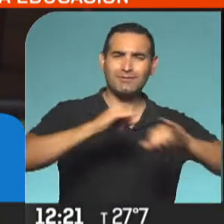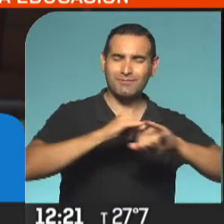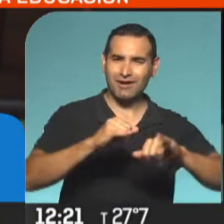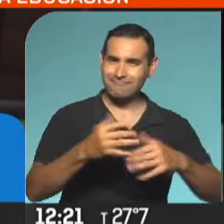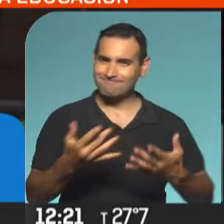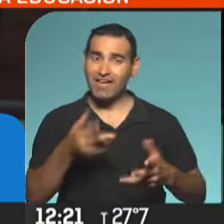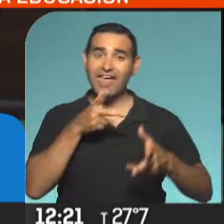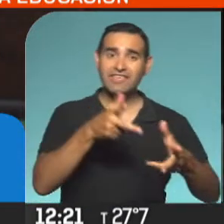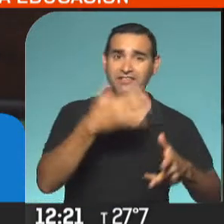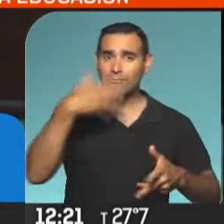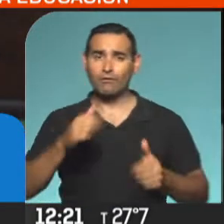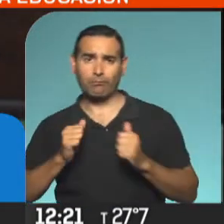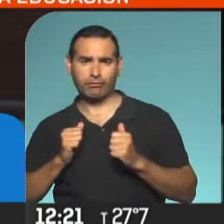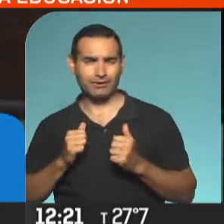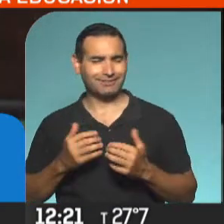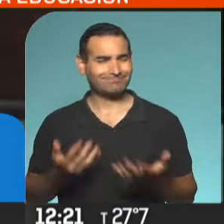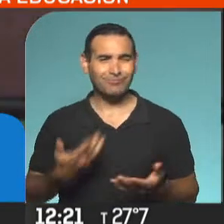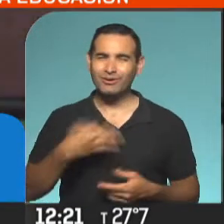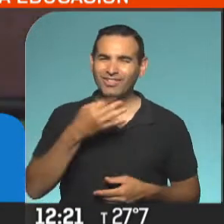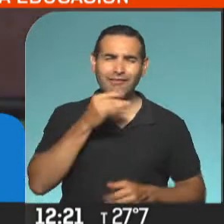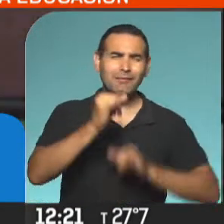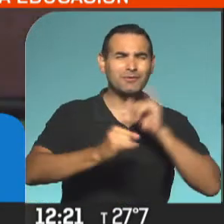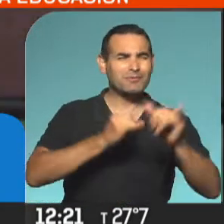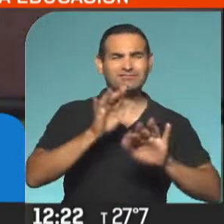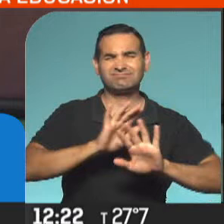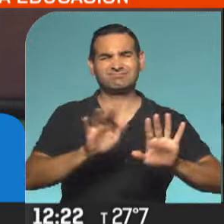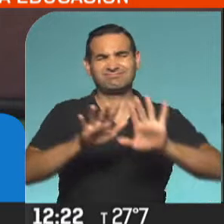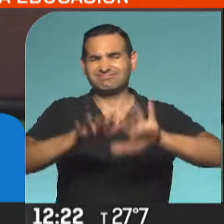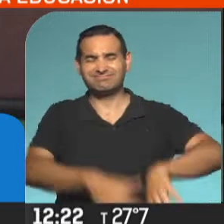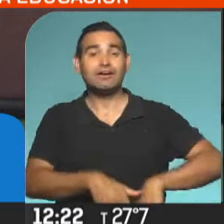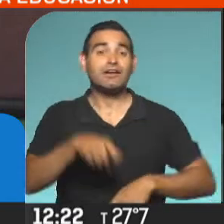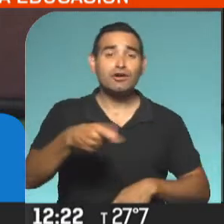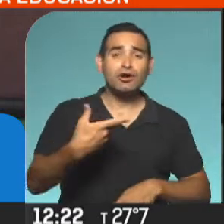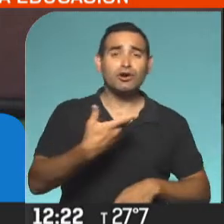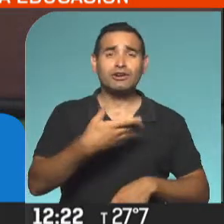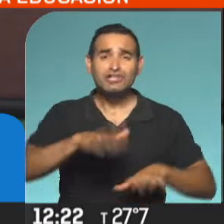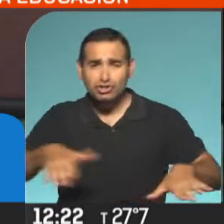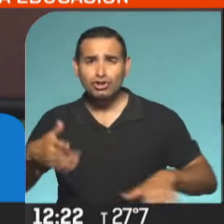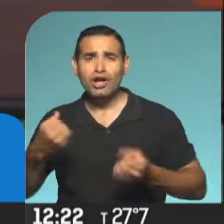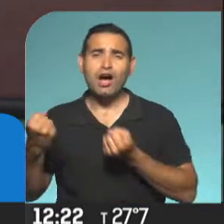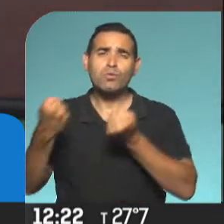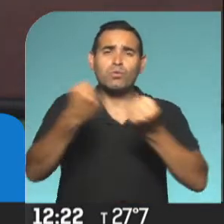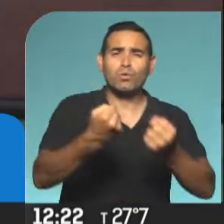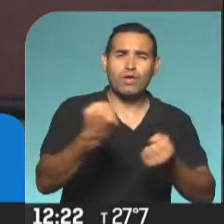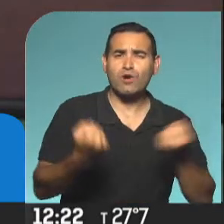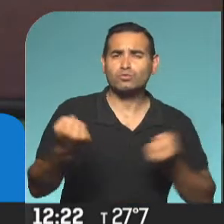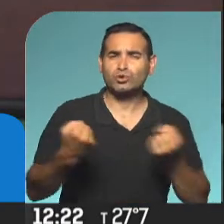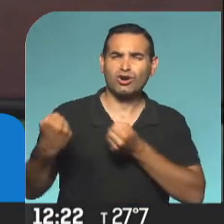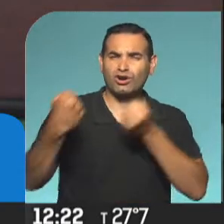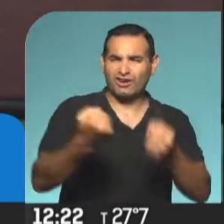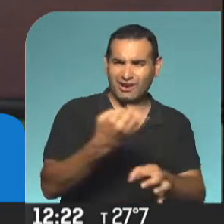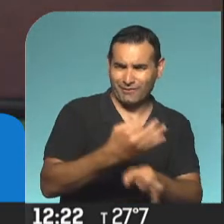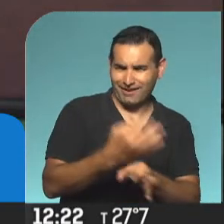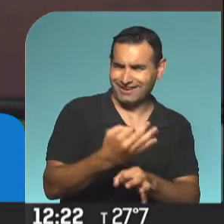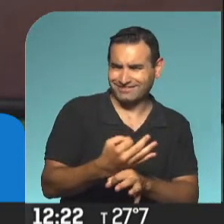ahí hay un gran problema, por eso hay que desarmar los discursos. Decir que la mayoría de los chicos van en auto es